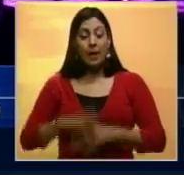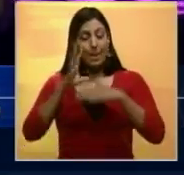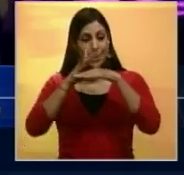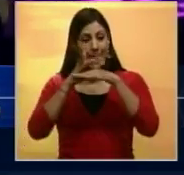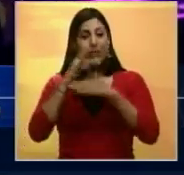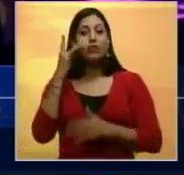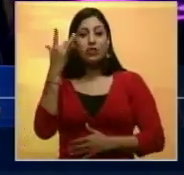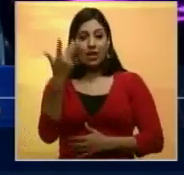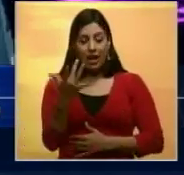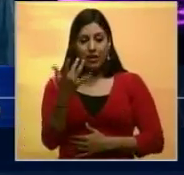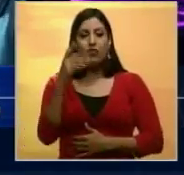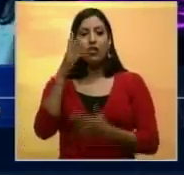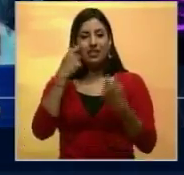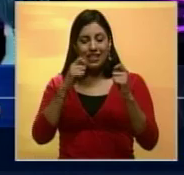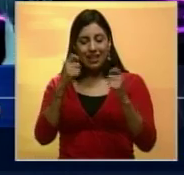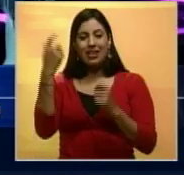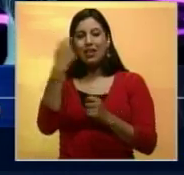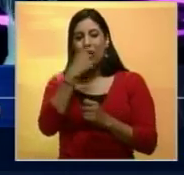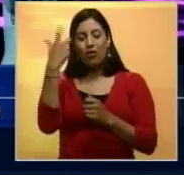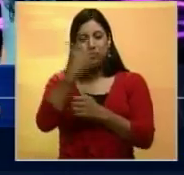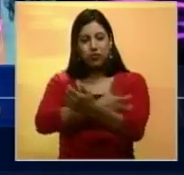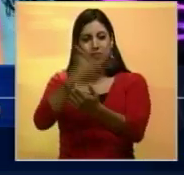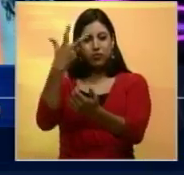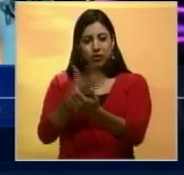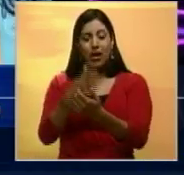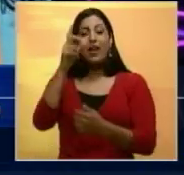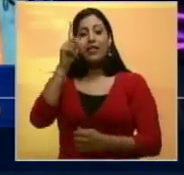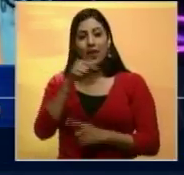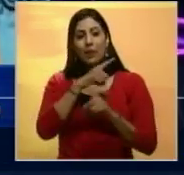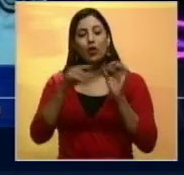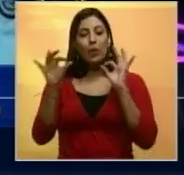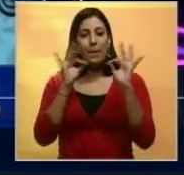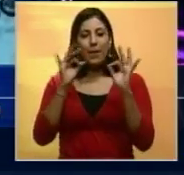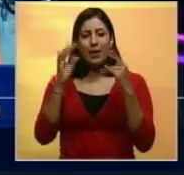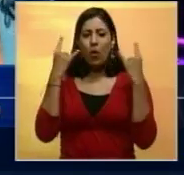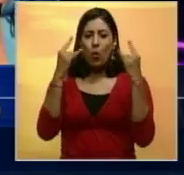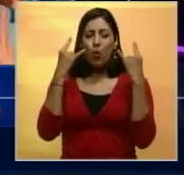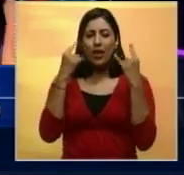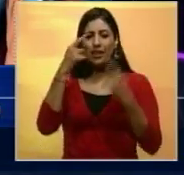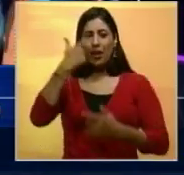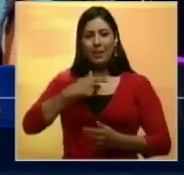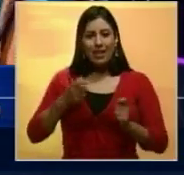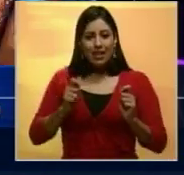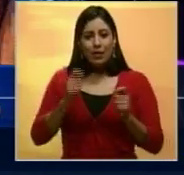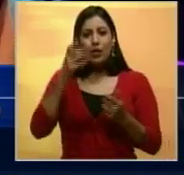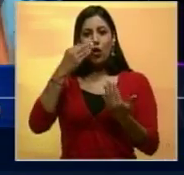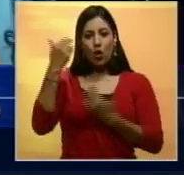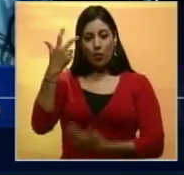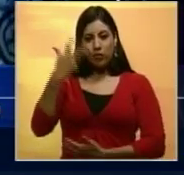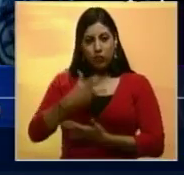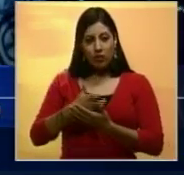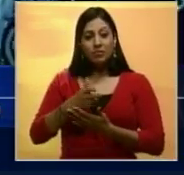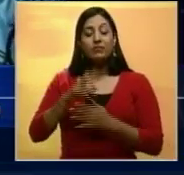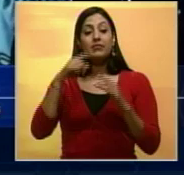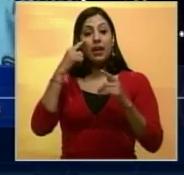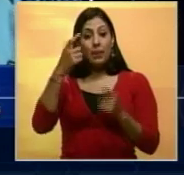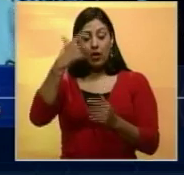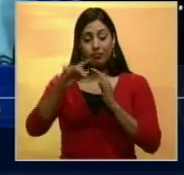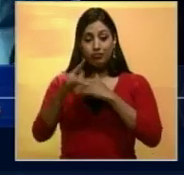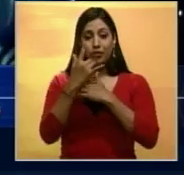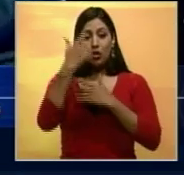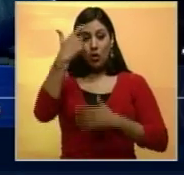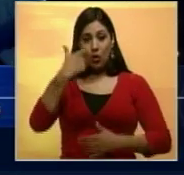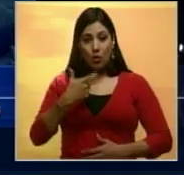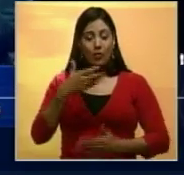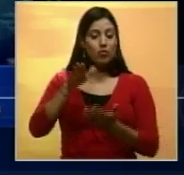de California que trata adicciones a los analgésicos y preparaba urgentemente un tratamiento para Prince cuando el autor de